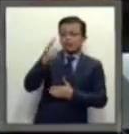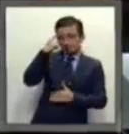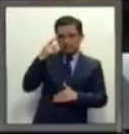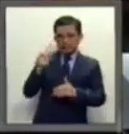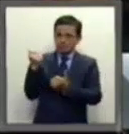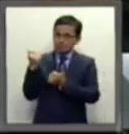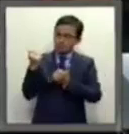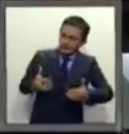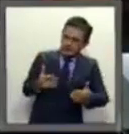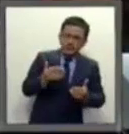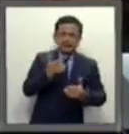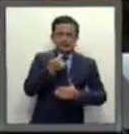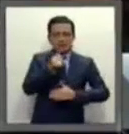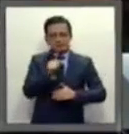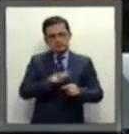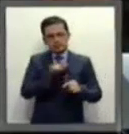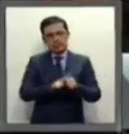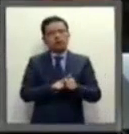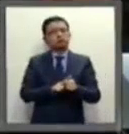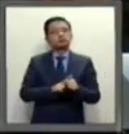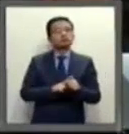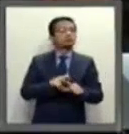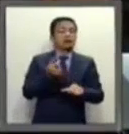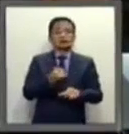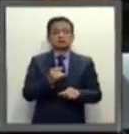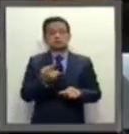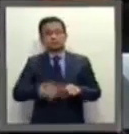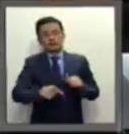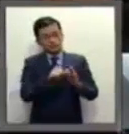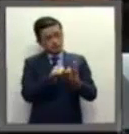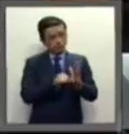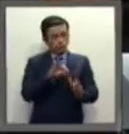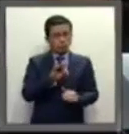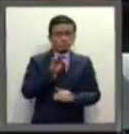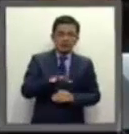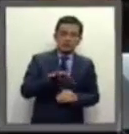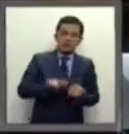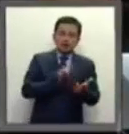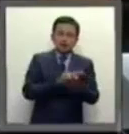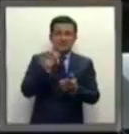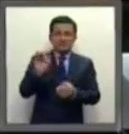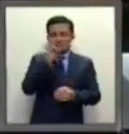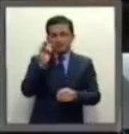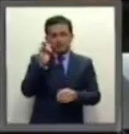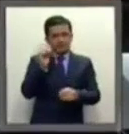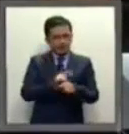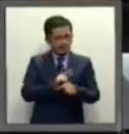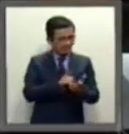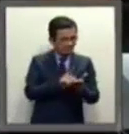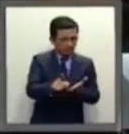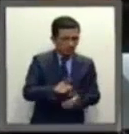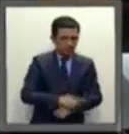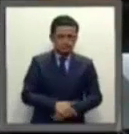la importación de gas natural en los términos del artículo 49 de la Ley Federal de Derechos. Esto